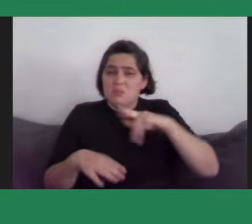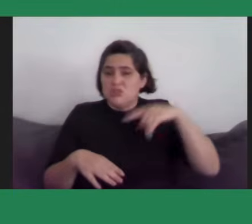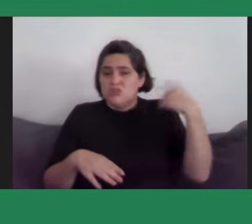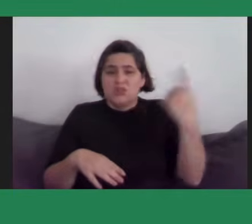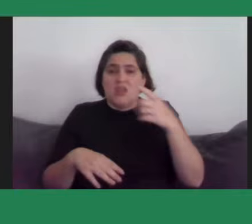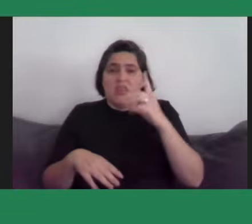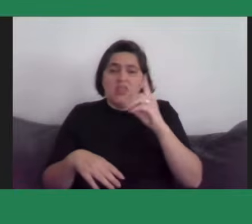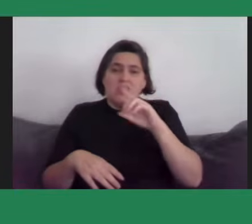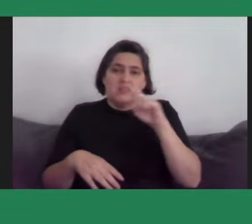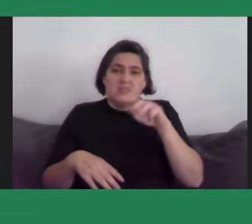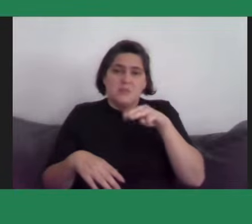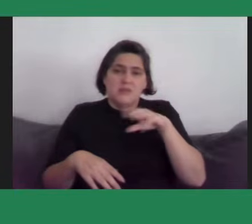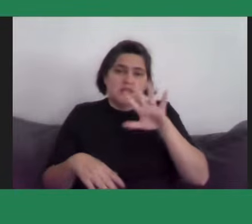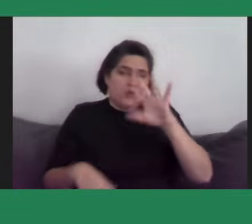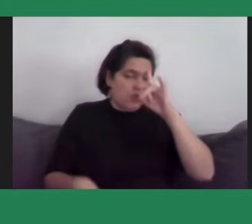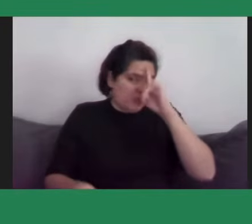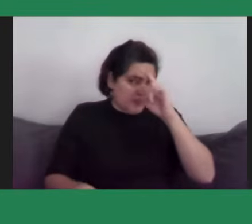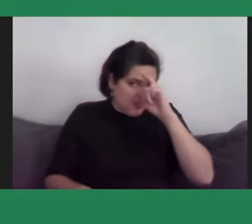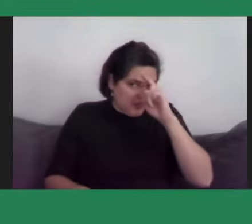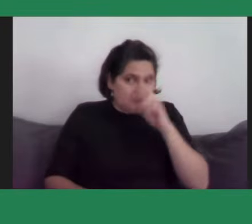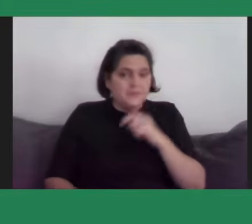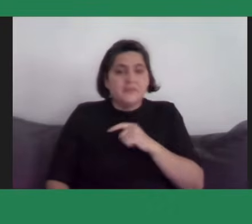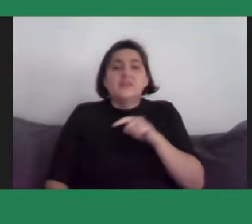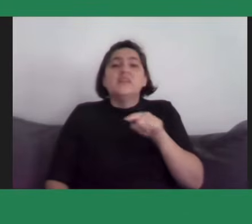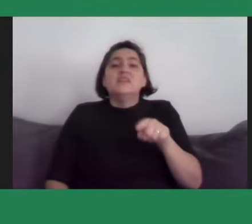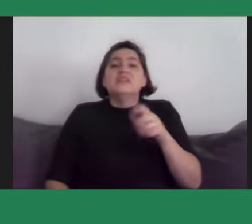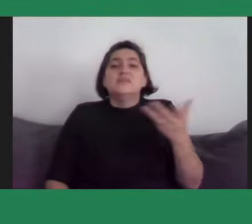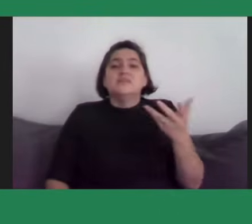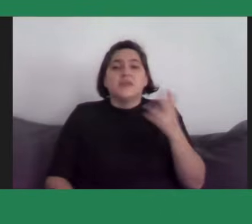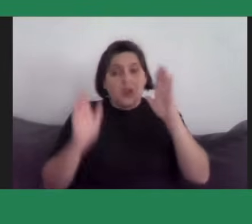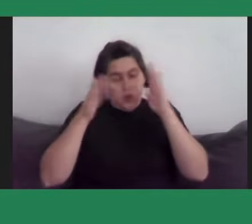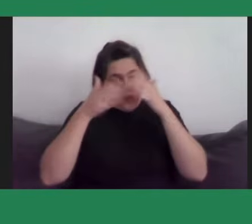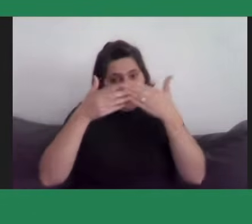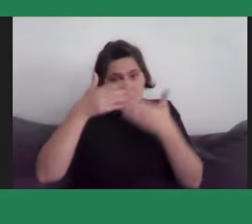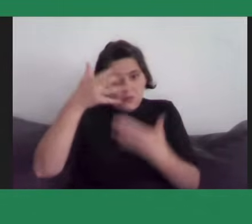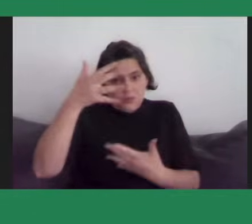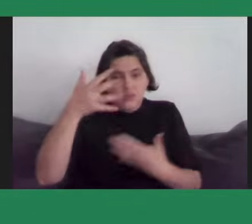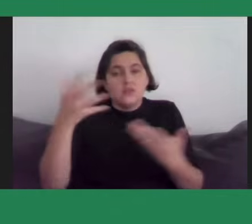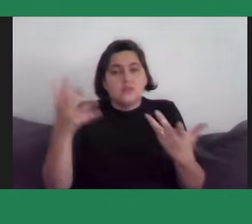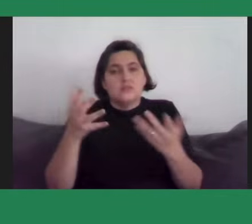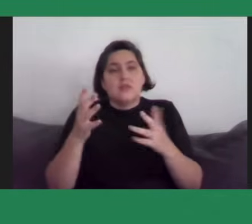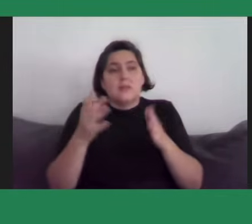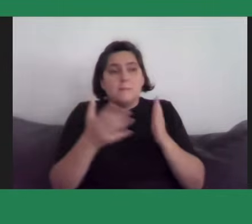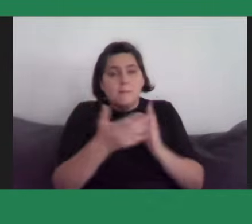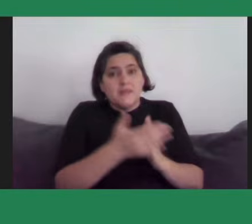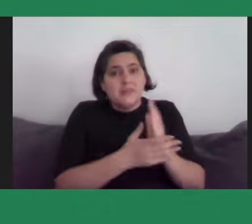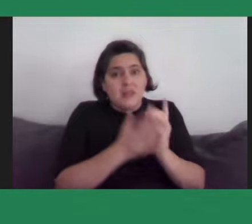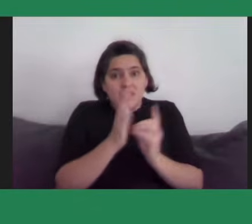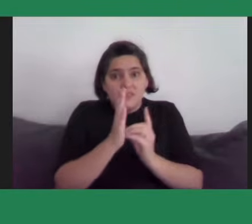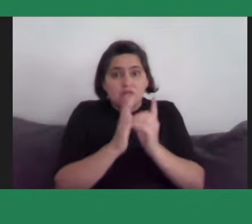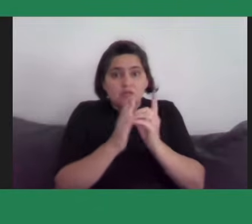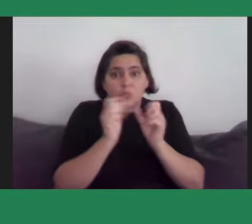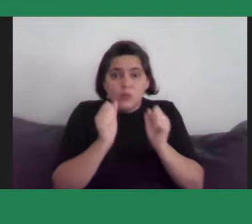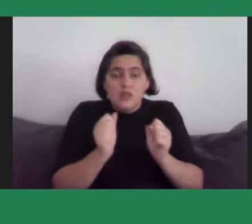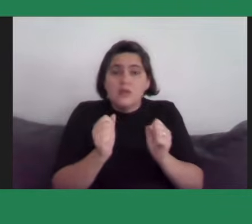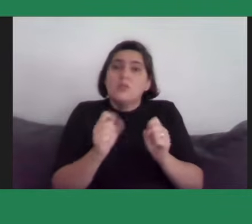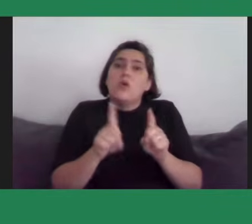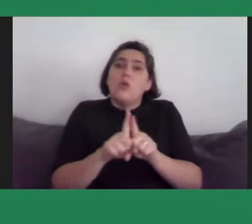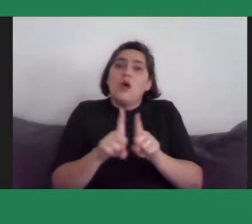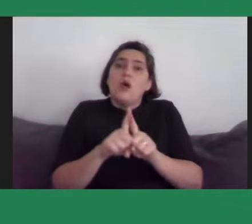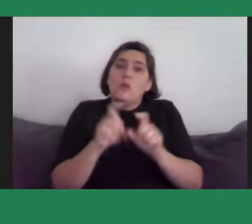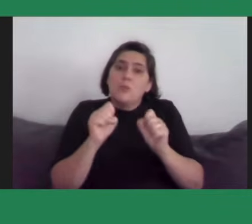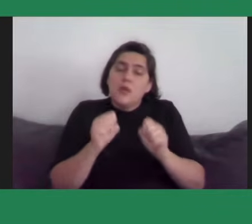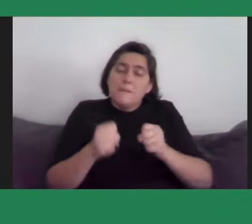para hablar de espectro del autismo es una condición que está presente desde el inicio del desarrollo, pero que se puede manifestar dependiendo